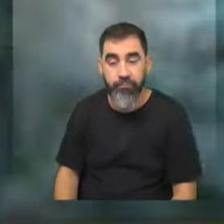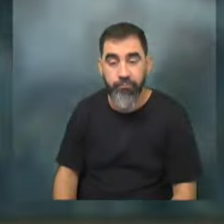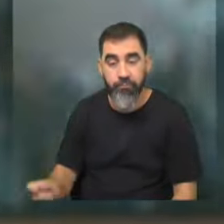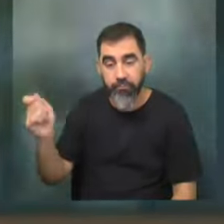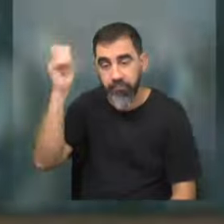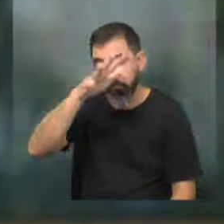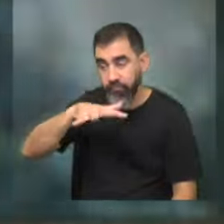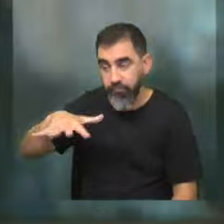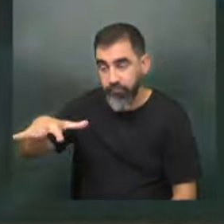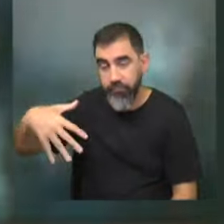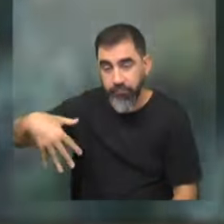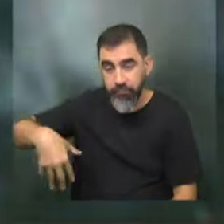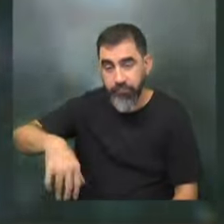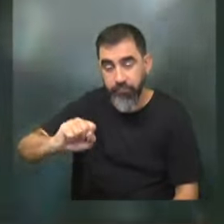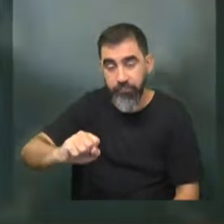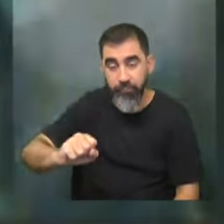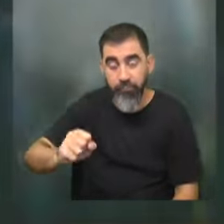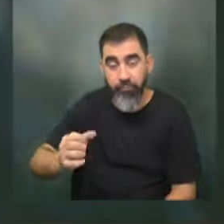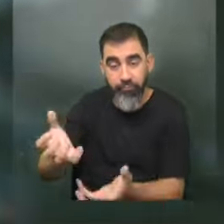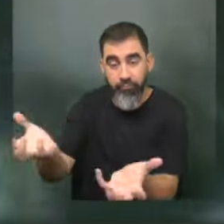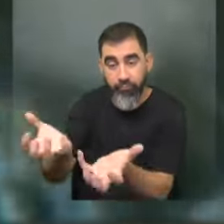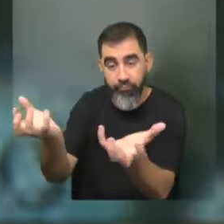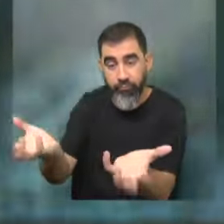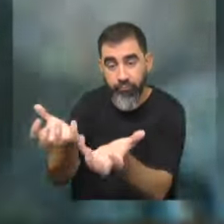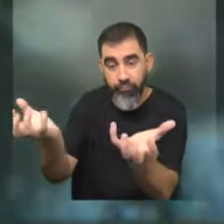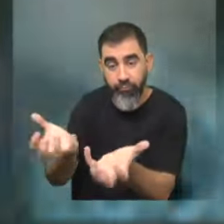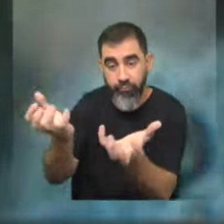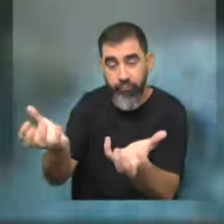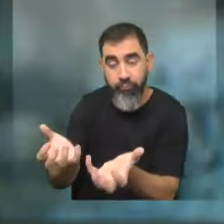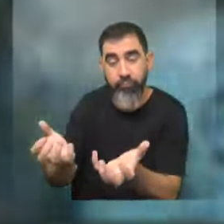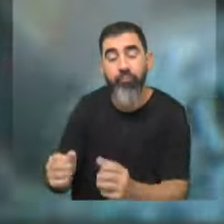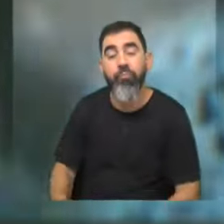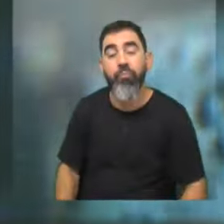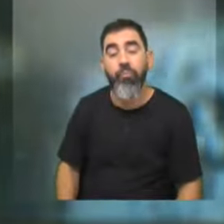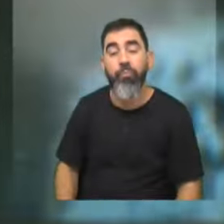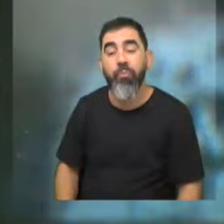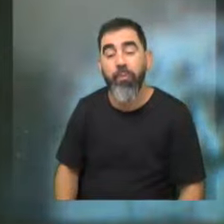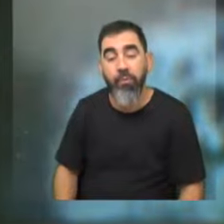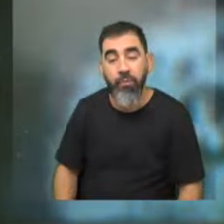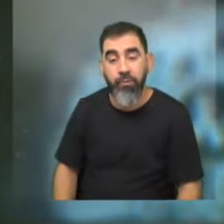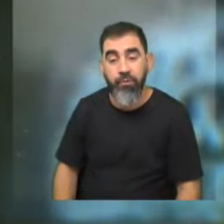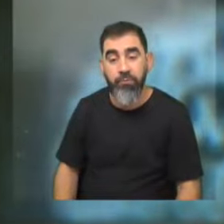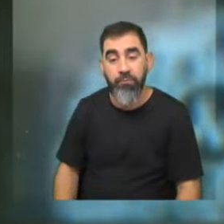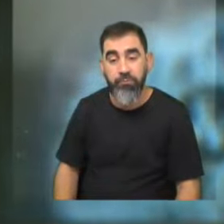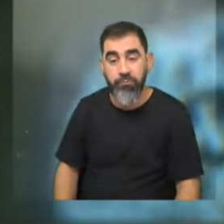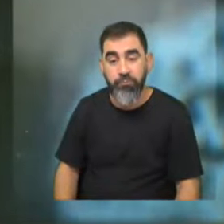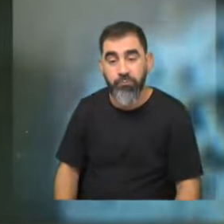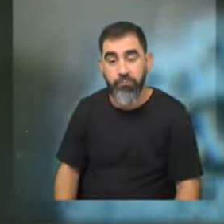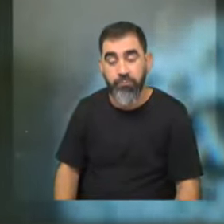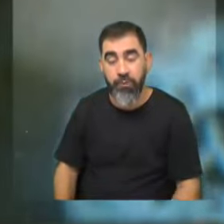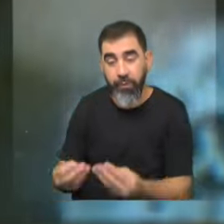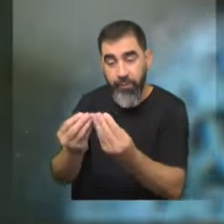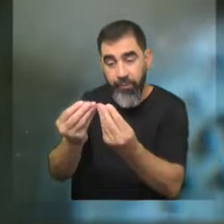llevamos ya la cera, llevamos un anafe, llevo incluso un tarrito que por allí en alguna de los videos aparece, derrito la